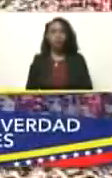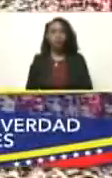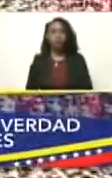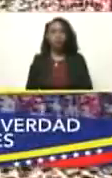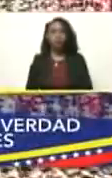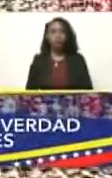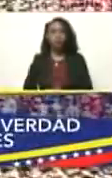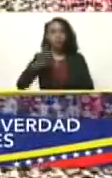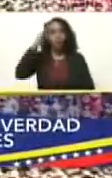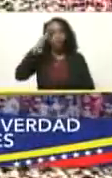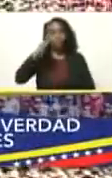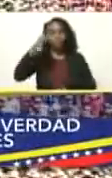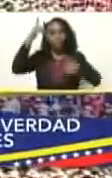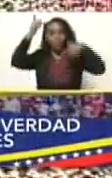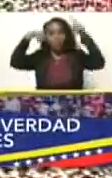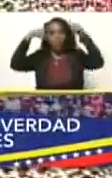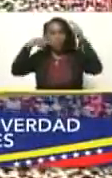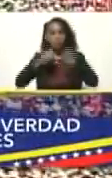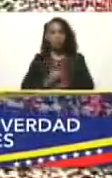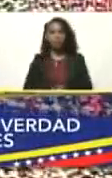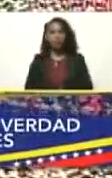El comandante Hugo Chávez